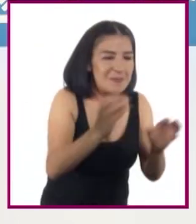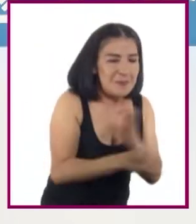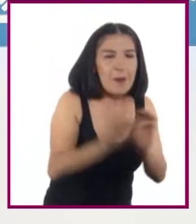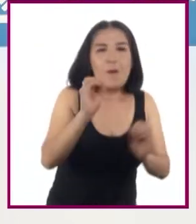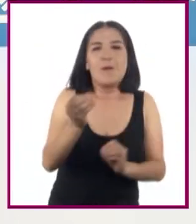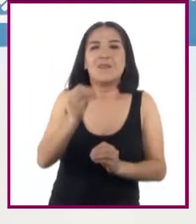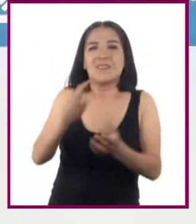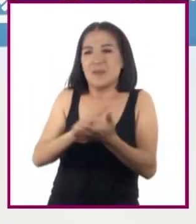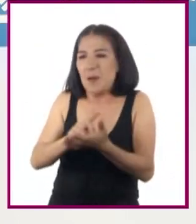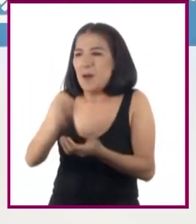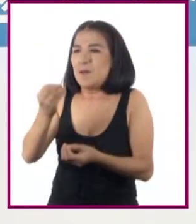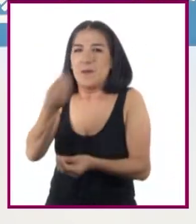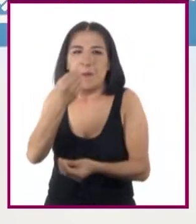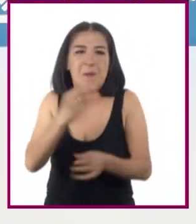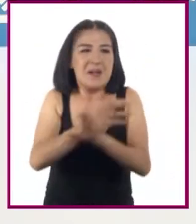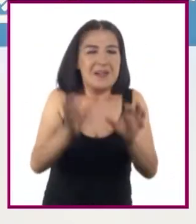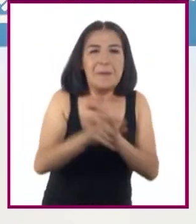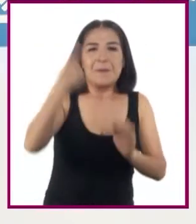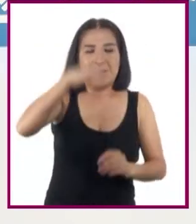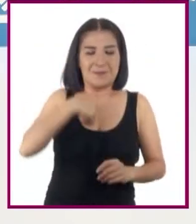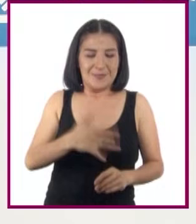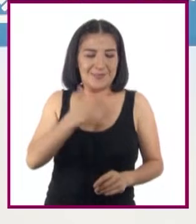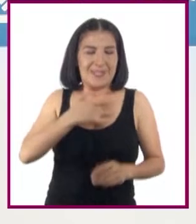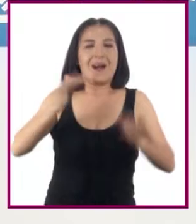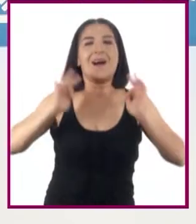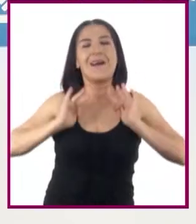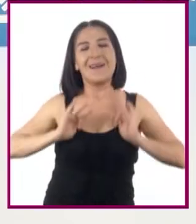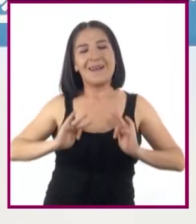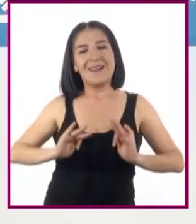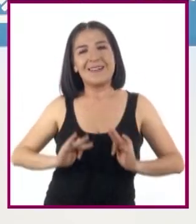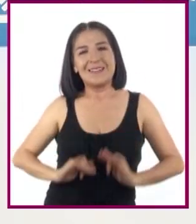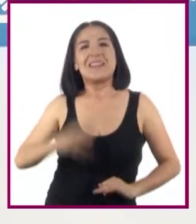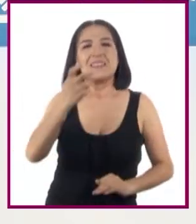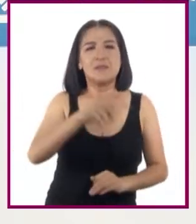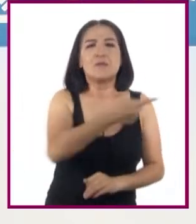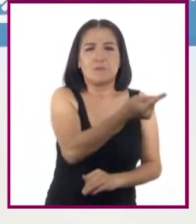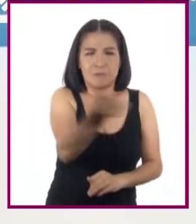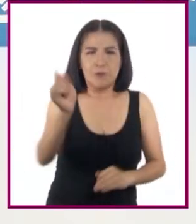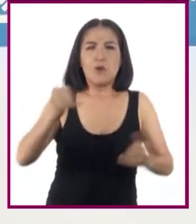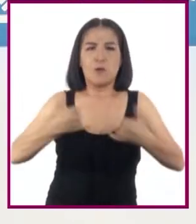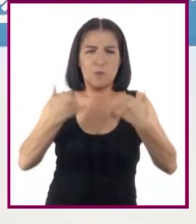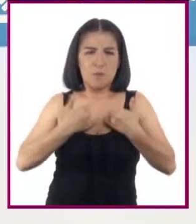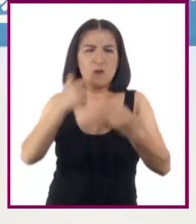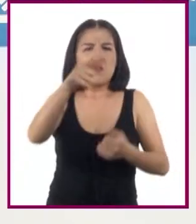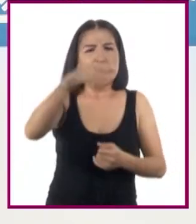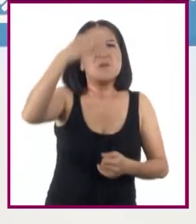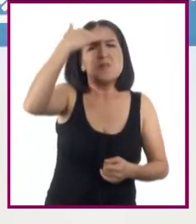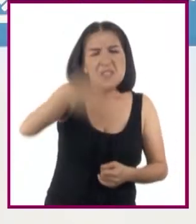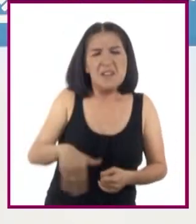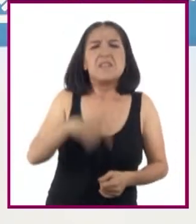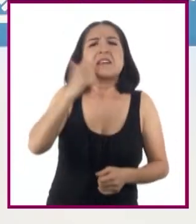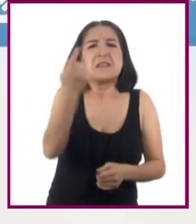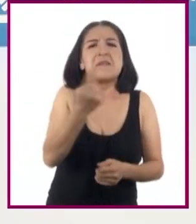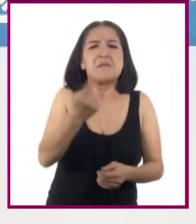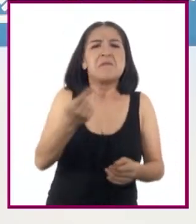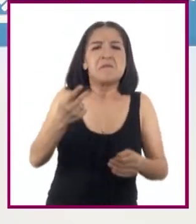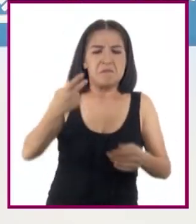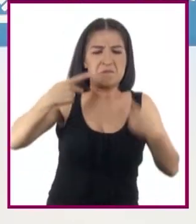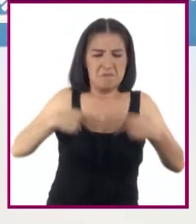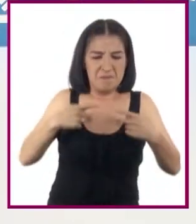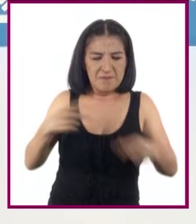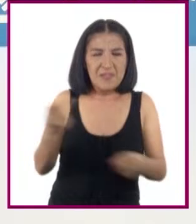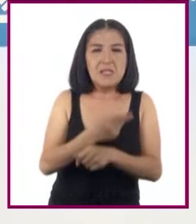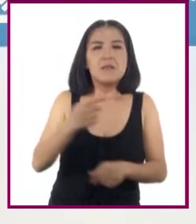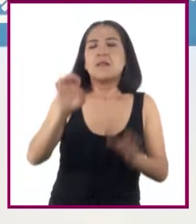algo para sentirse bien y cada vez lo necesita más. ¿Ustedes saben qué le pasa a una persona que padece de